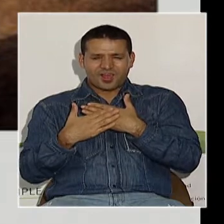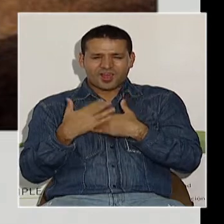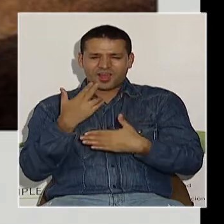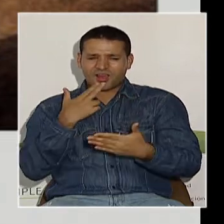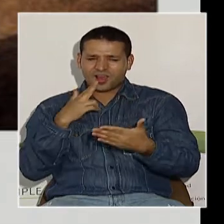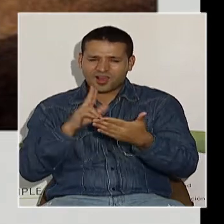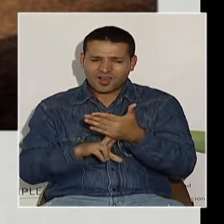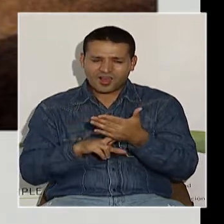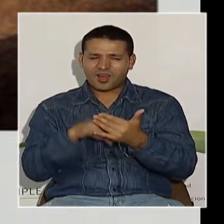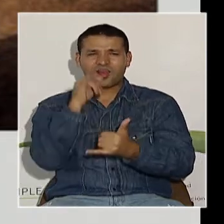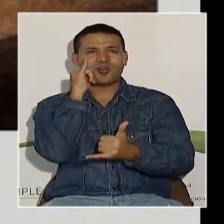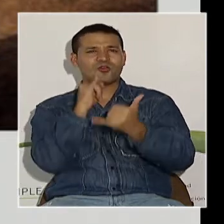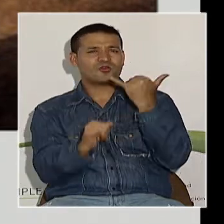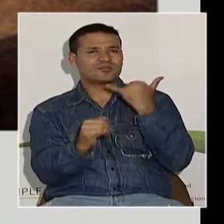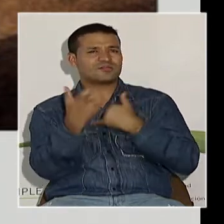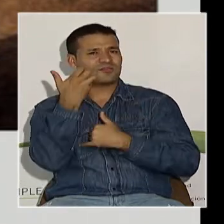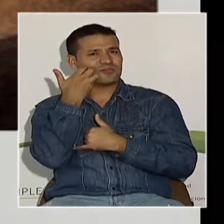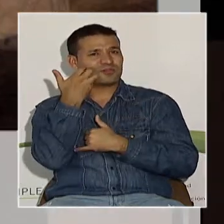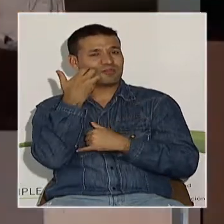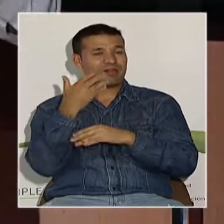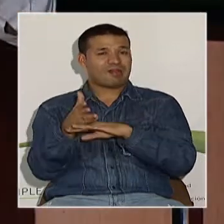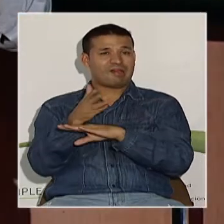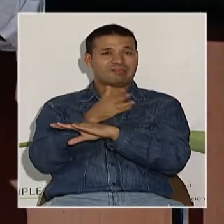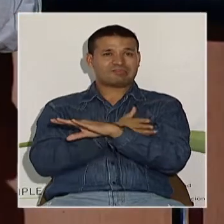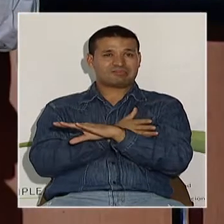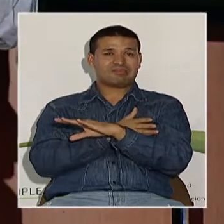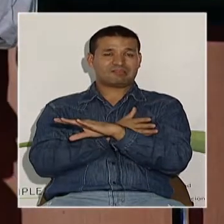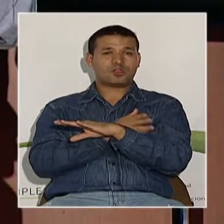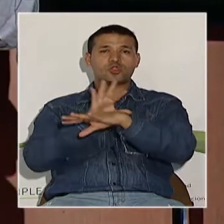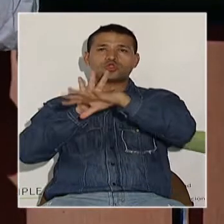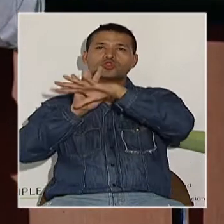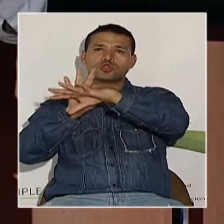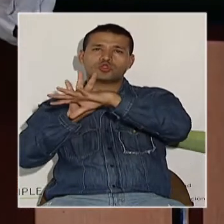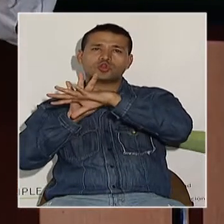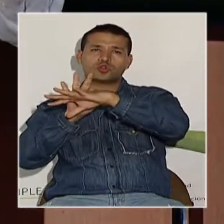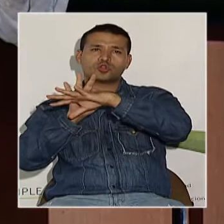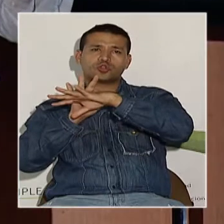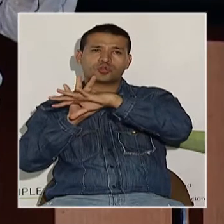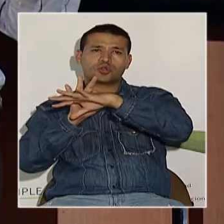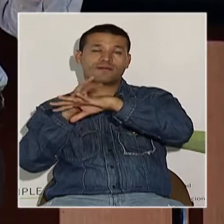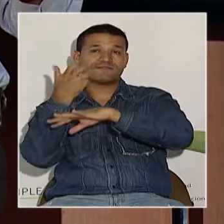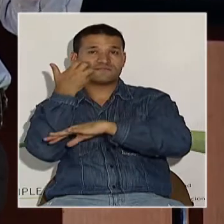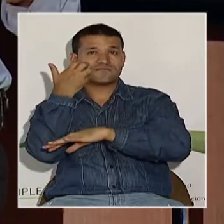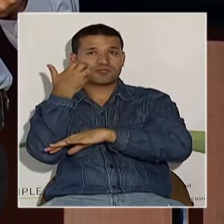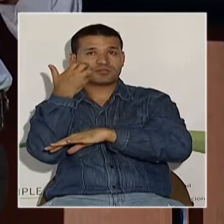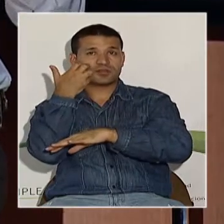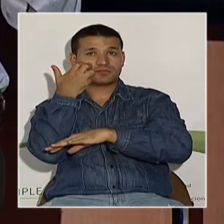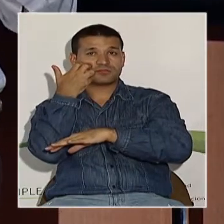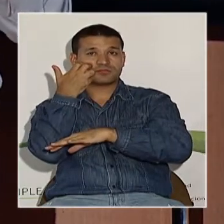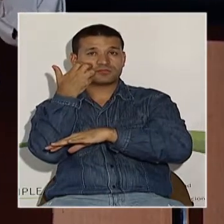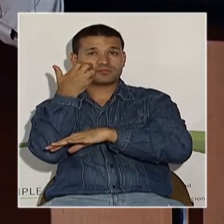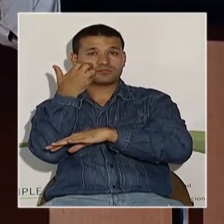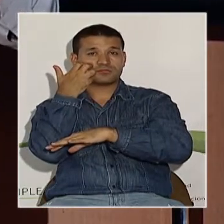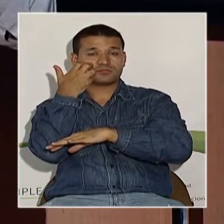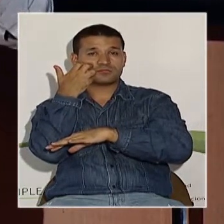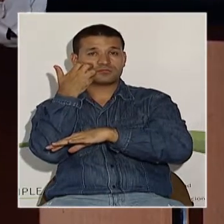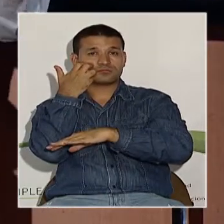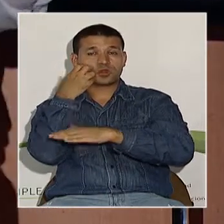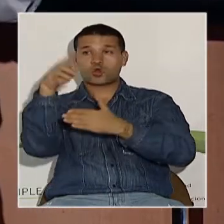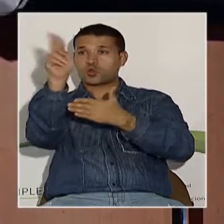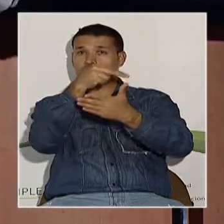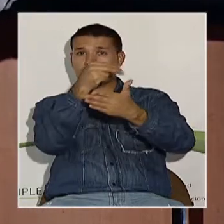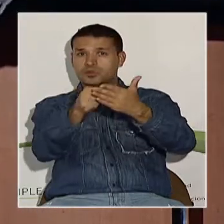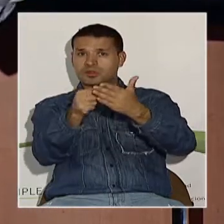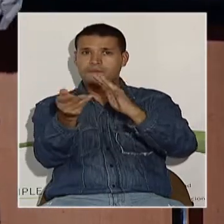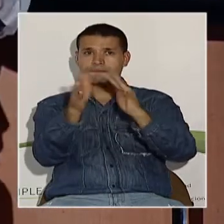última enfermedad. Los doctores anteriormente les han hablado de una enfermedad, no necesariamente la condena a la muerte.